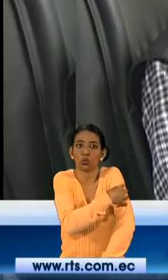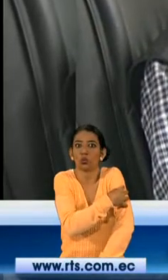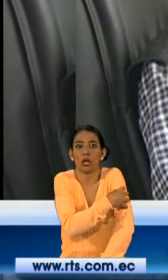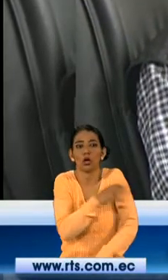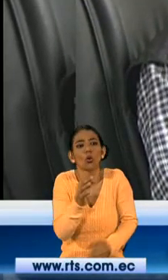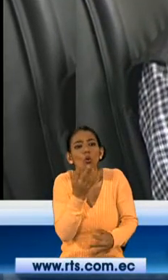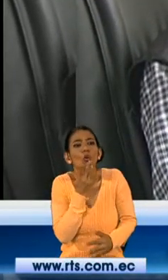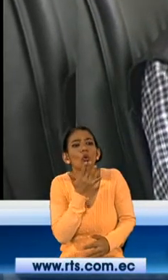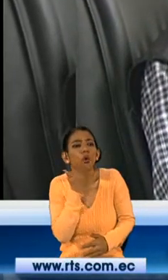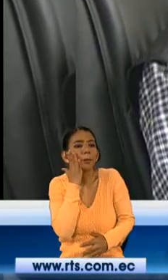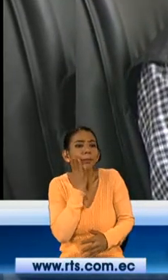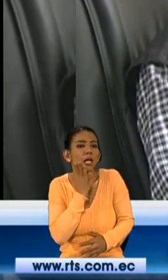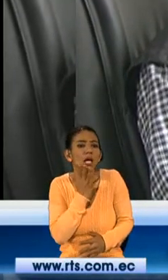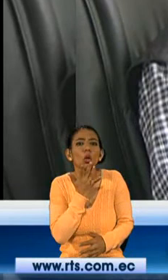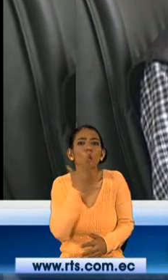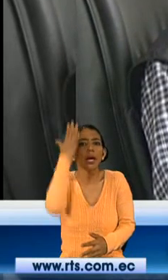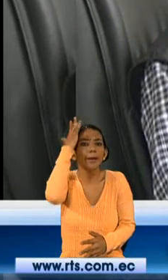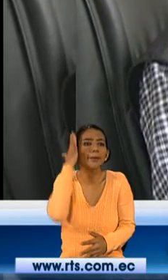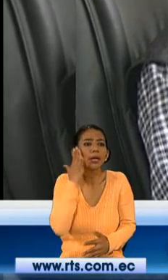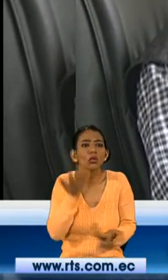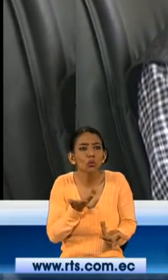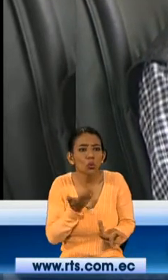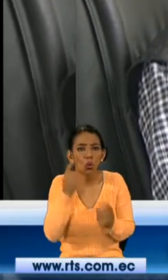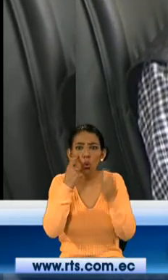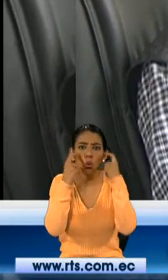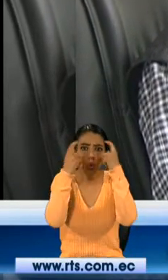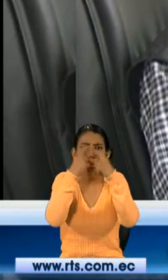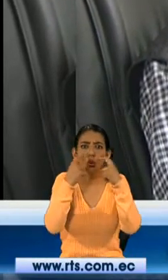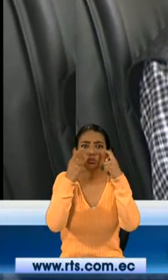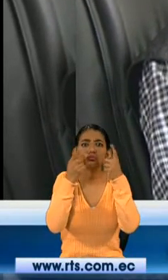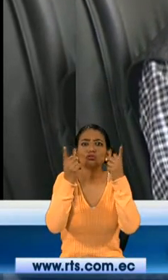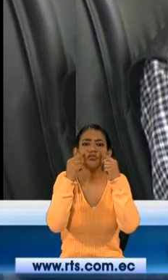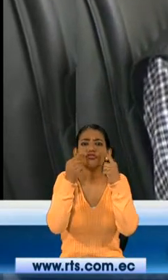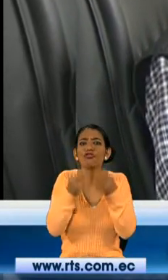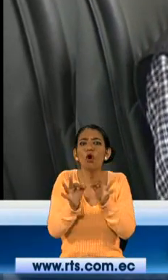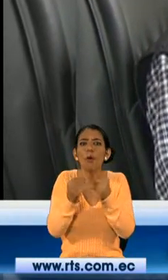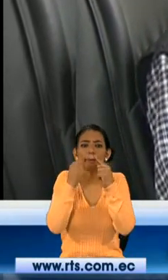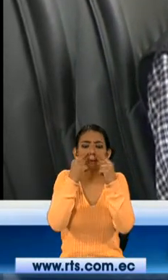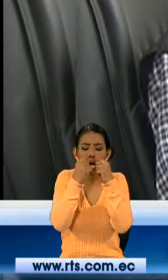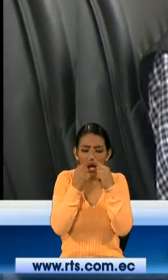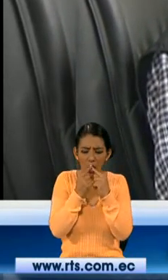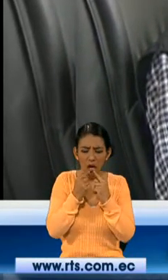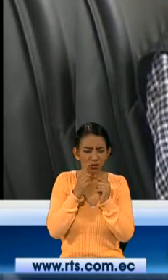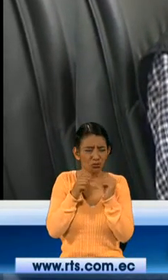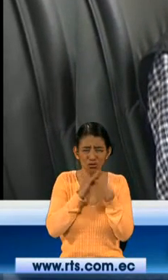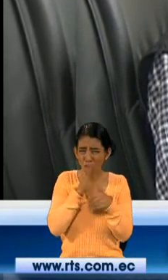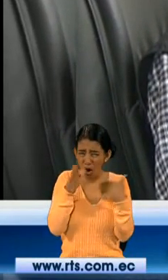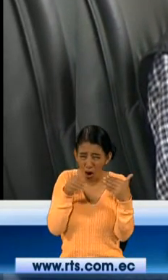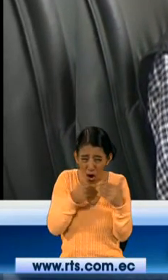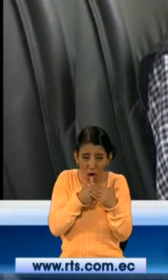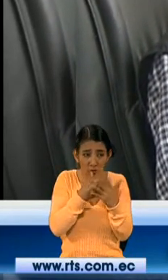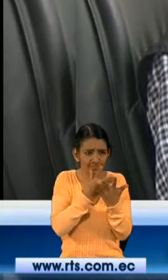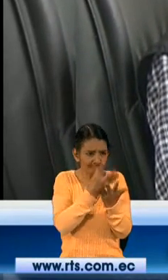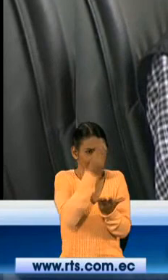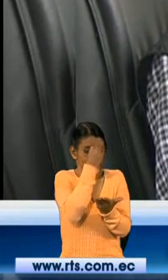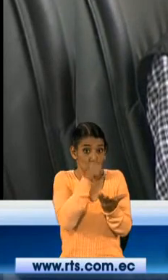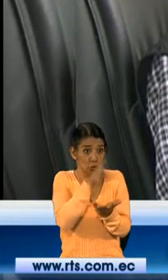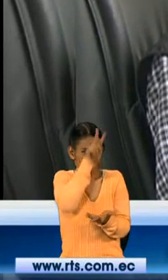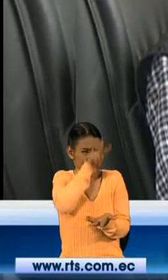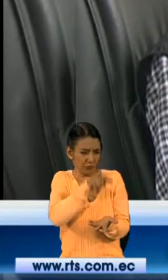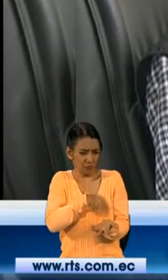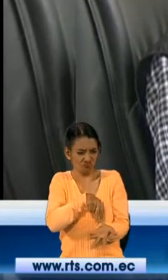piel? ¿Cuál es el color de cabellos? ¿Cuál es la forma de los ojos, de la boca, de la nariz? Son todos estos datos los que nos permiten a nosotros poder